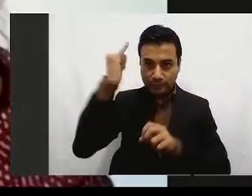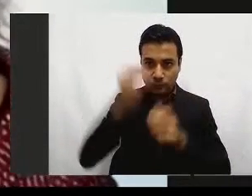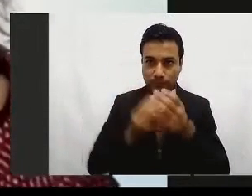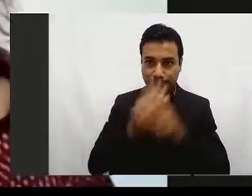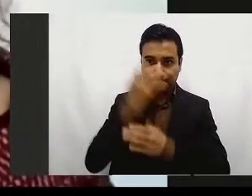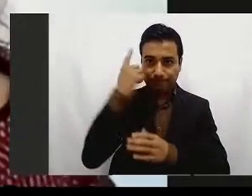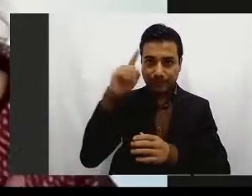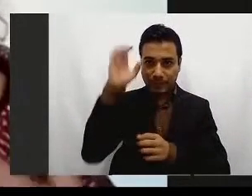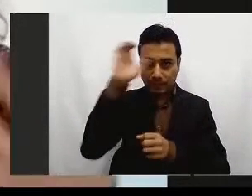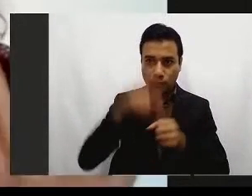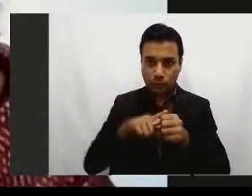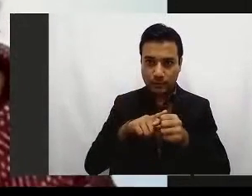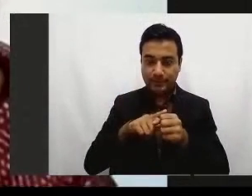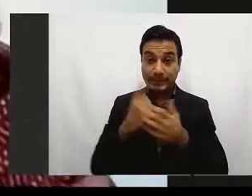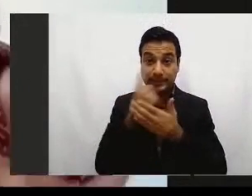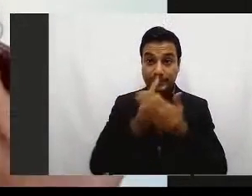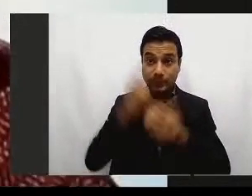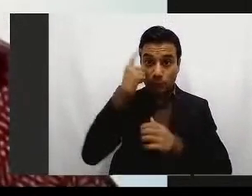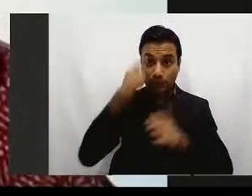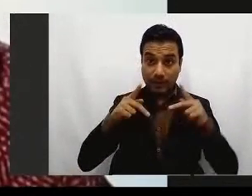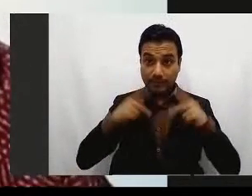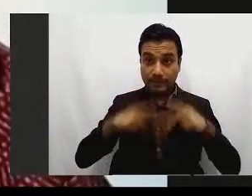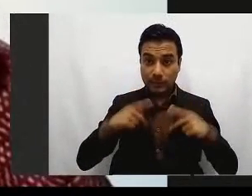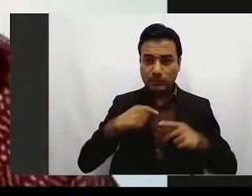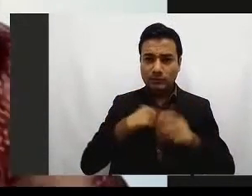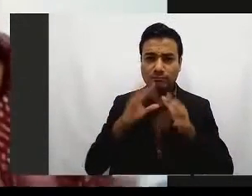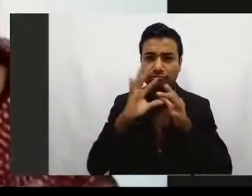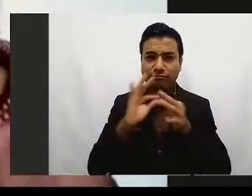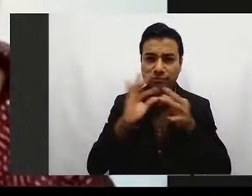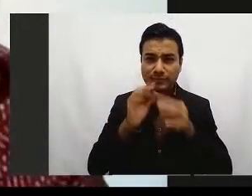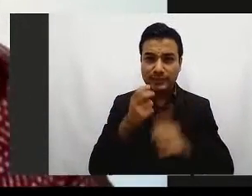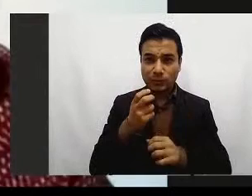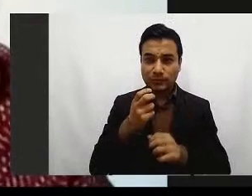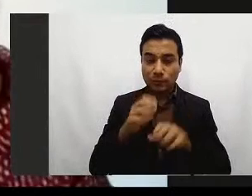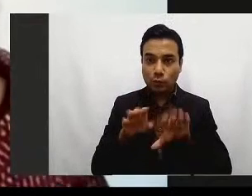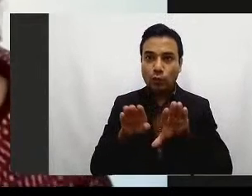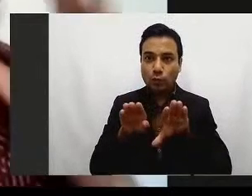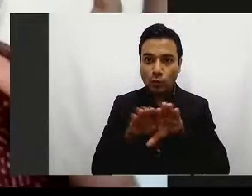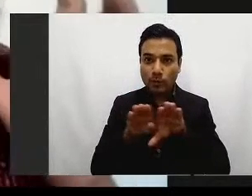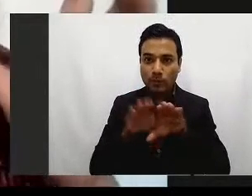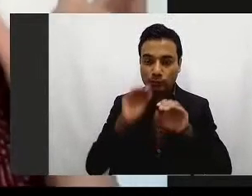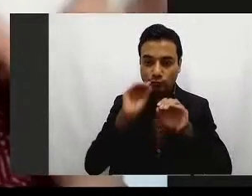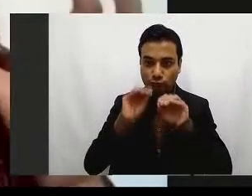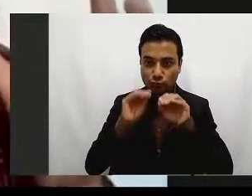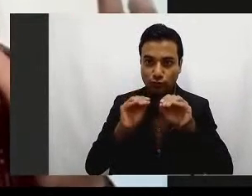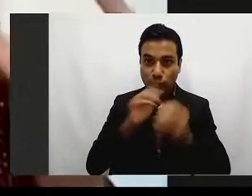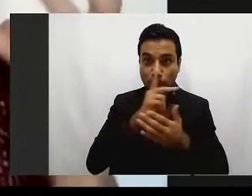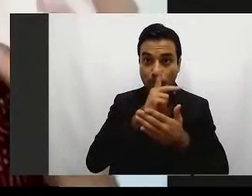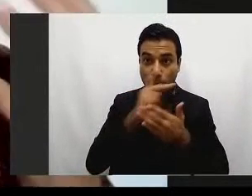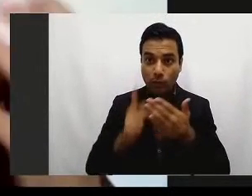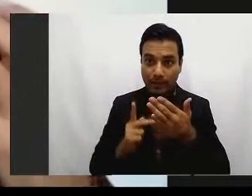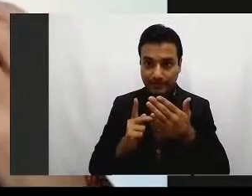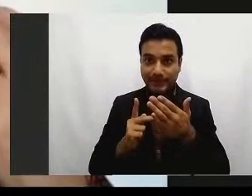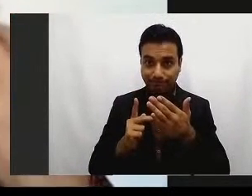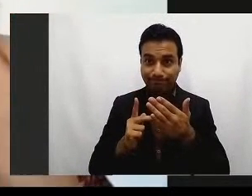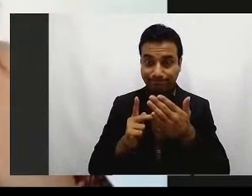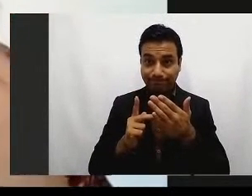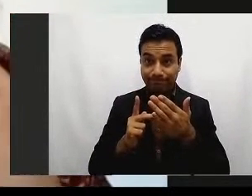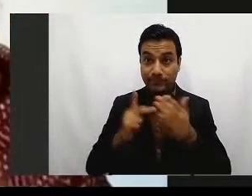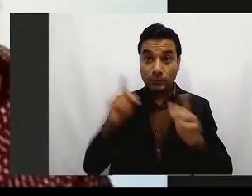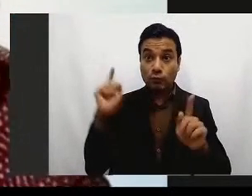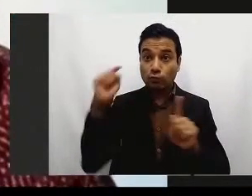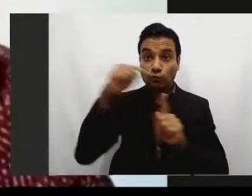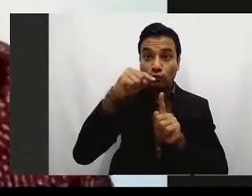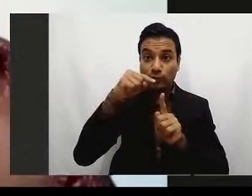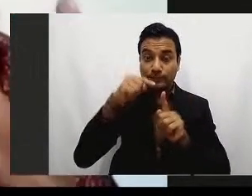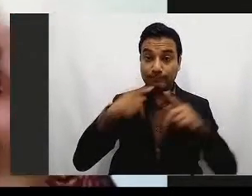en las personas, en donde pues hablaremos justamente de eso, ¿no? De cómo diseñar programas que pongan en el centro de la conversación a las